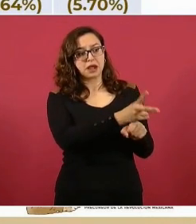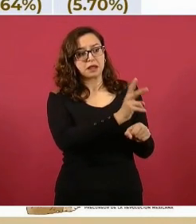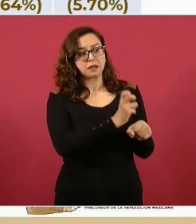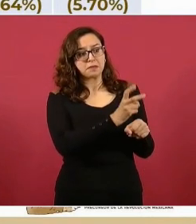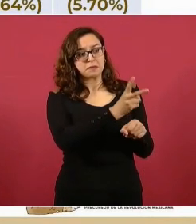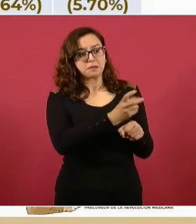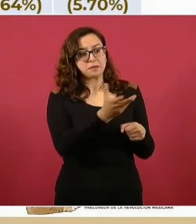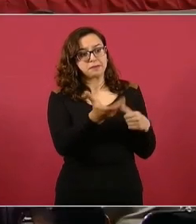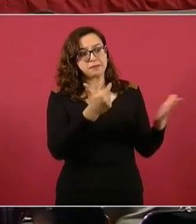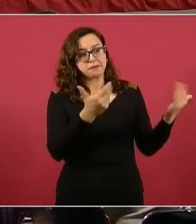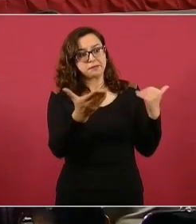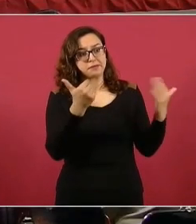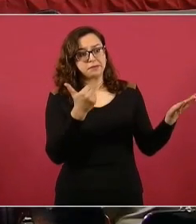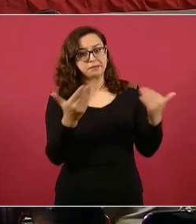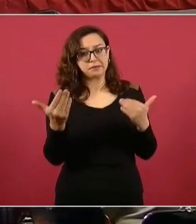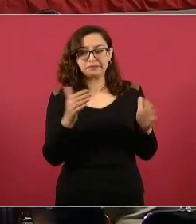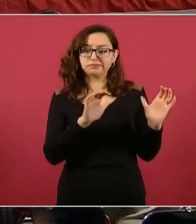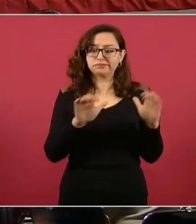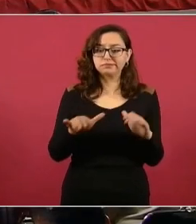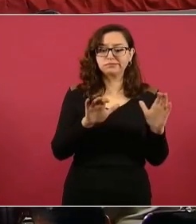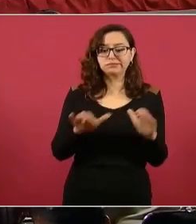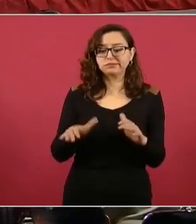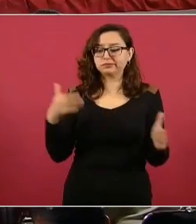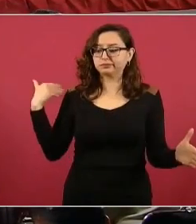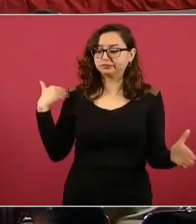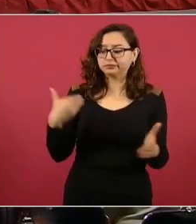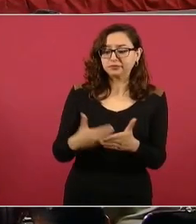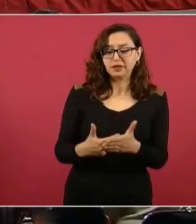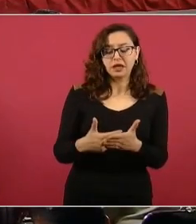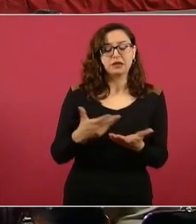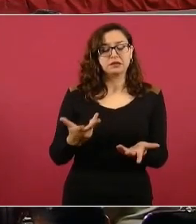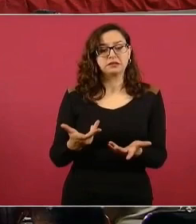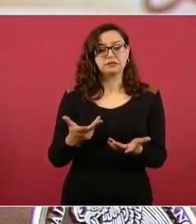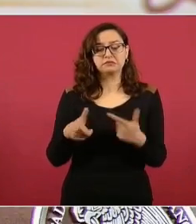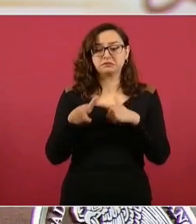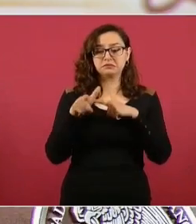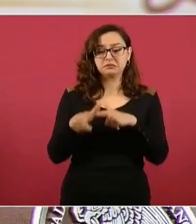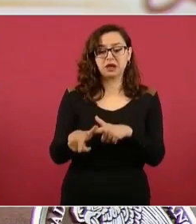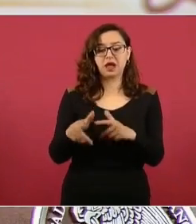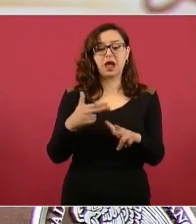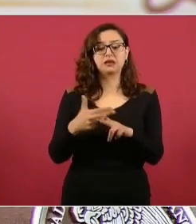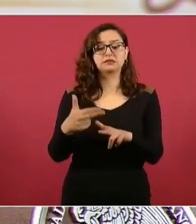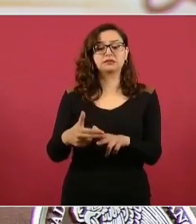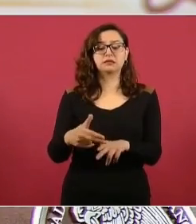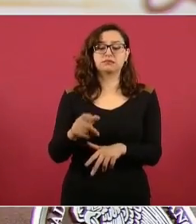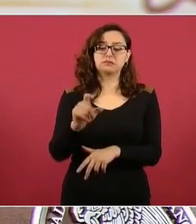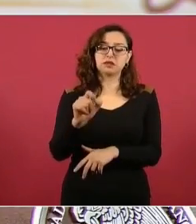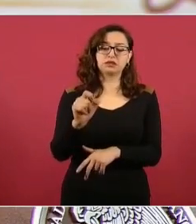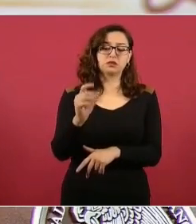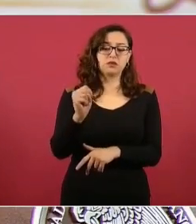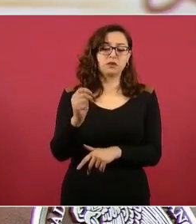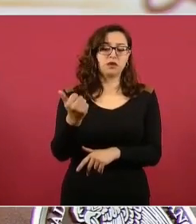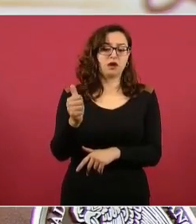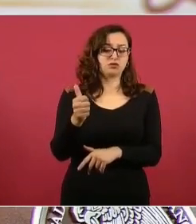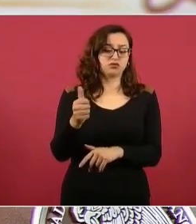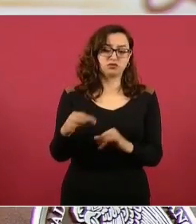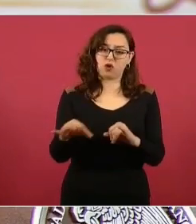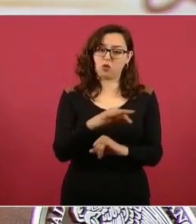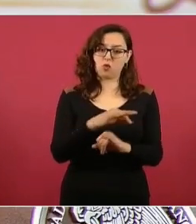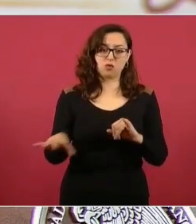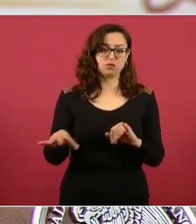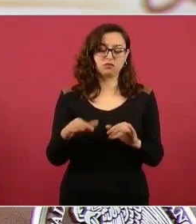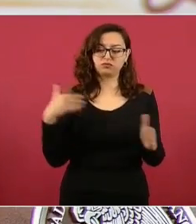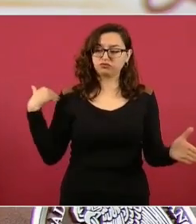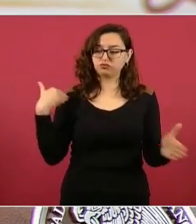de agosto es decir durante este mes y posteriormente cada institución seguirá haciendo sus procesos de reclutamiento y contratación de